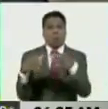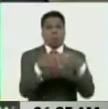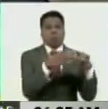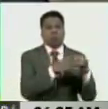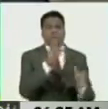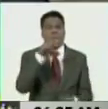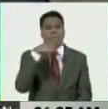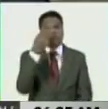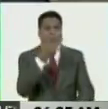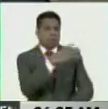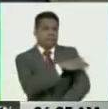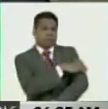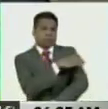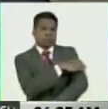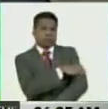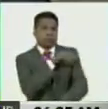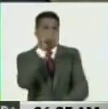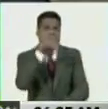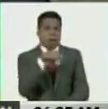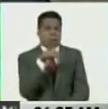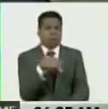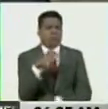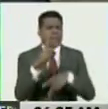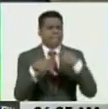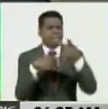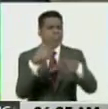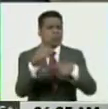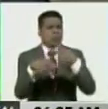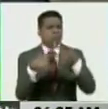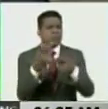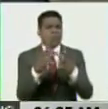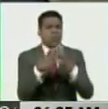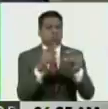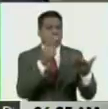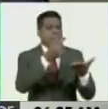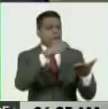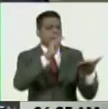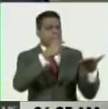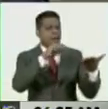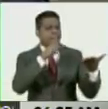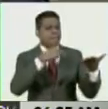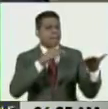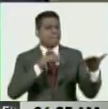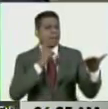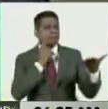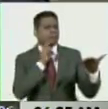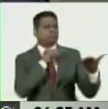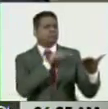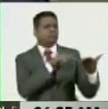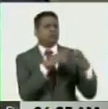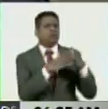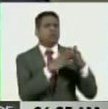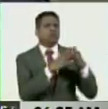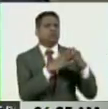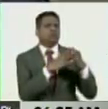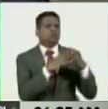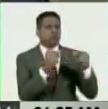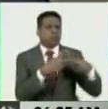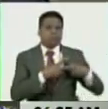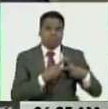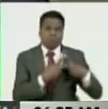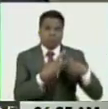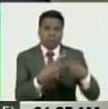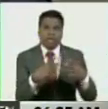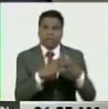oposición están precisamente en ese proceso de validación de las voluntades, las manifestaciones